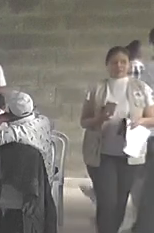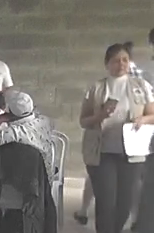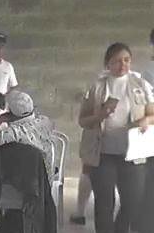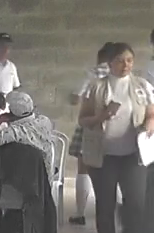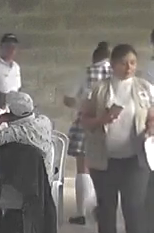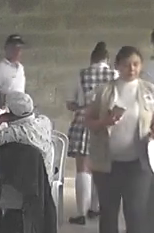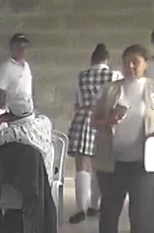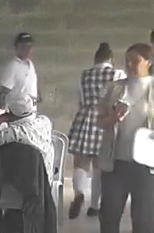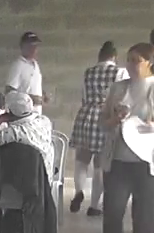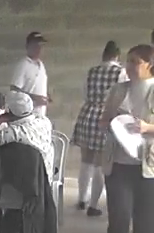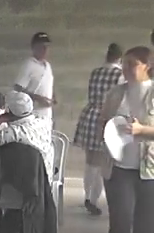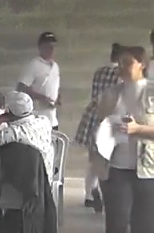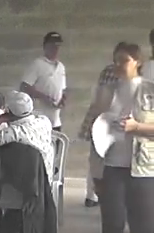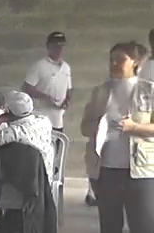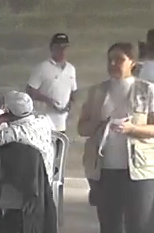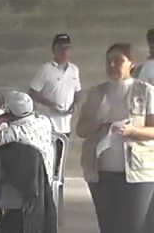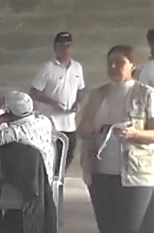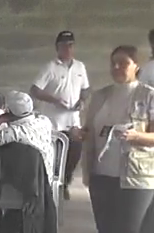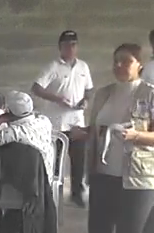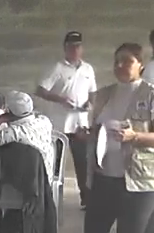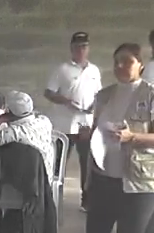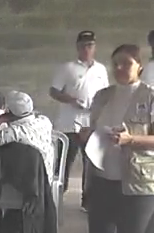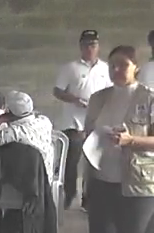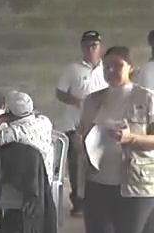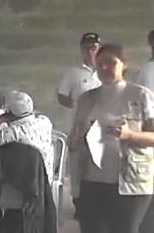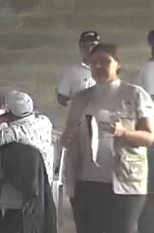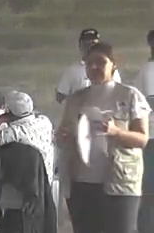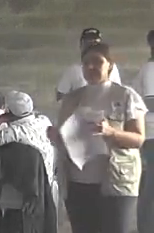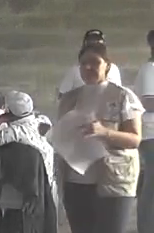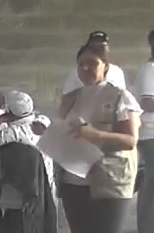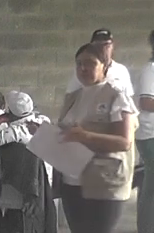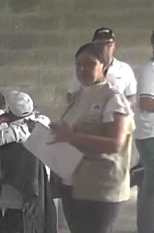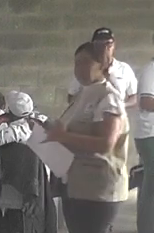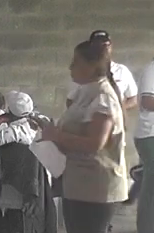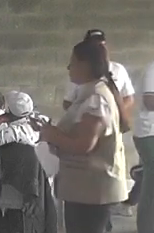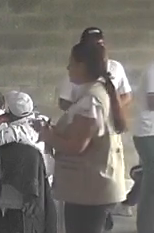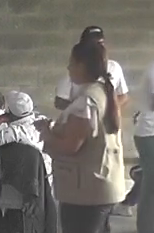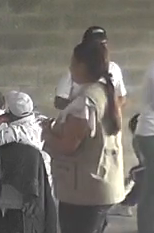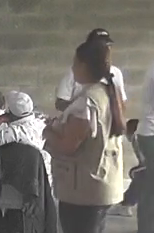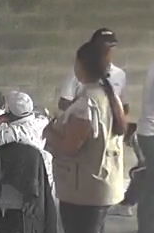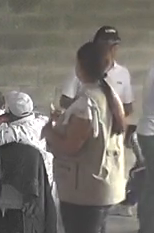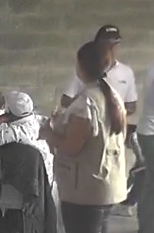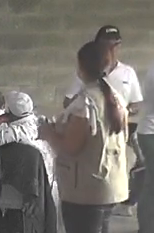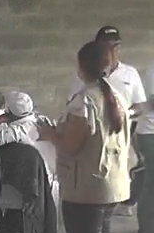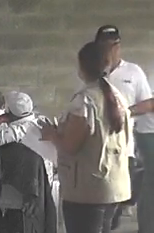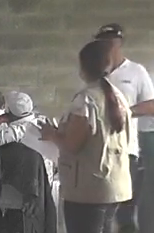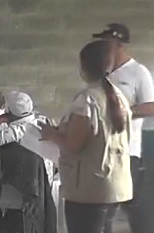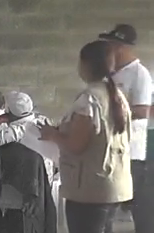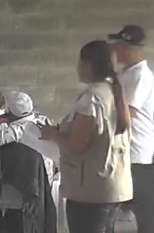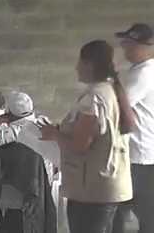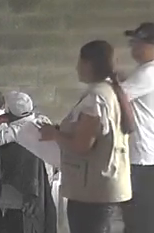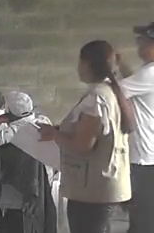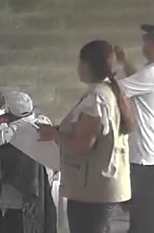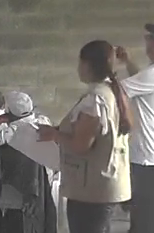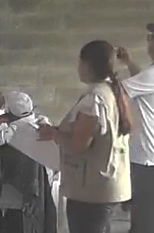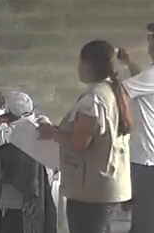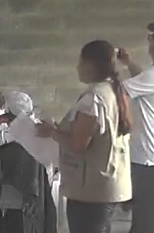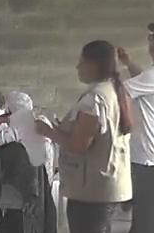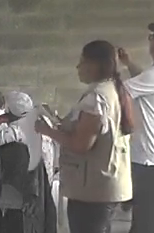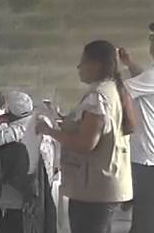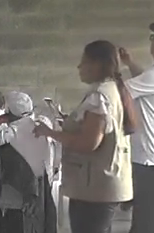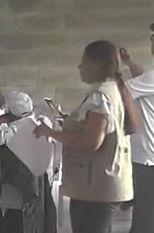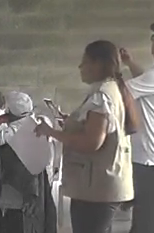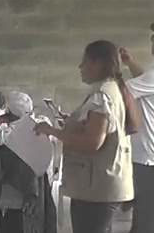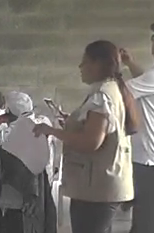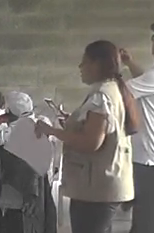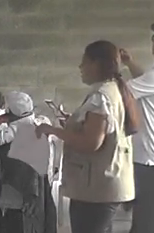inteligente, porque en el celular inteligente, aparte de ver TikTok, Instagram, Facebook, bueno, X no creo